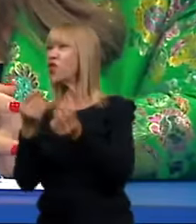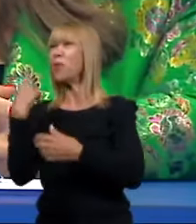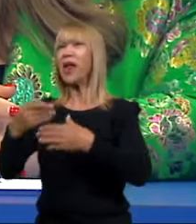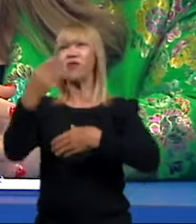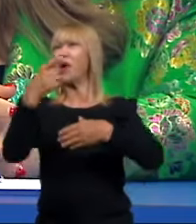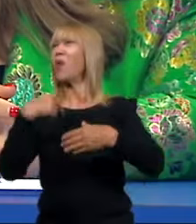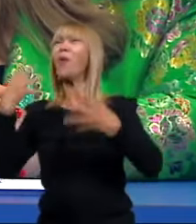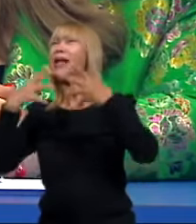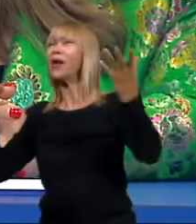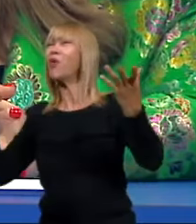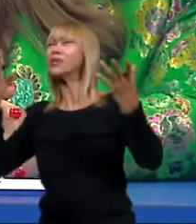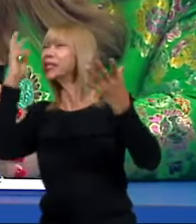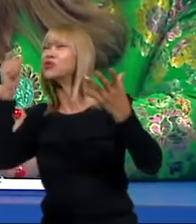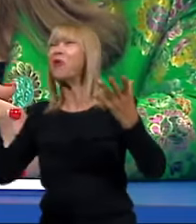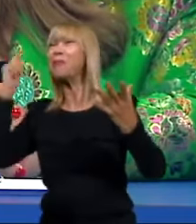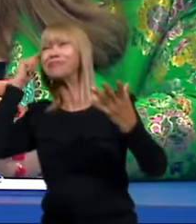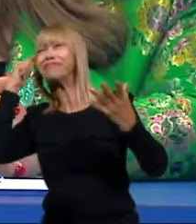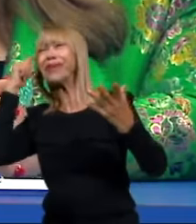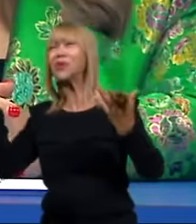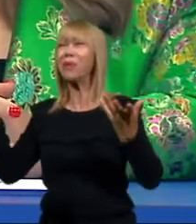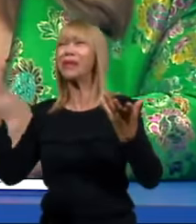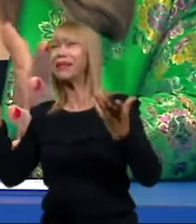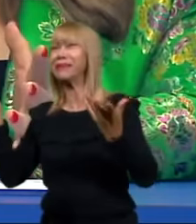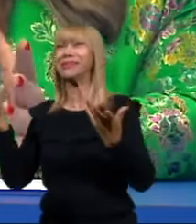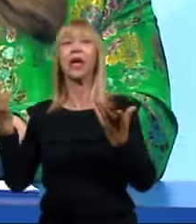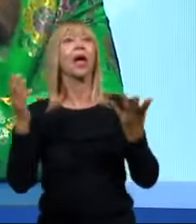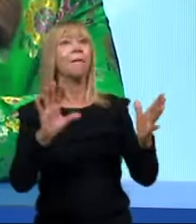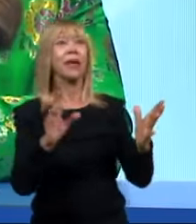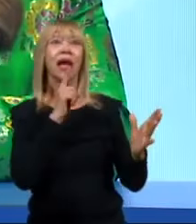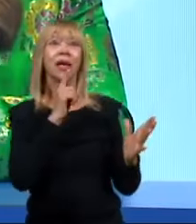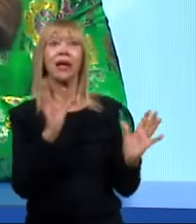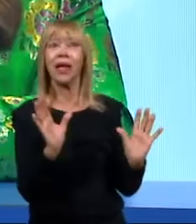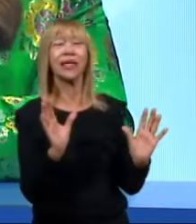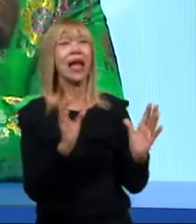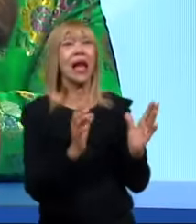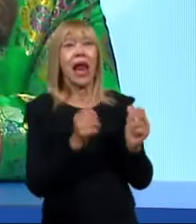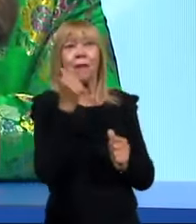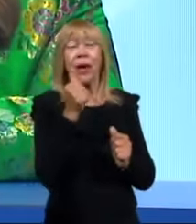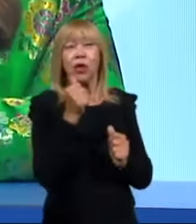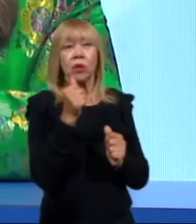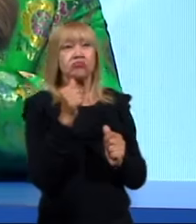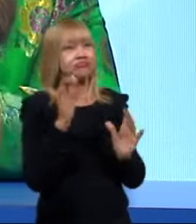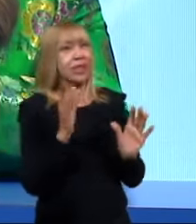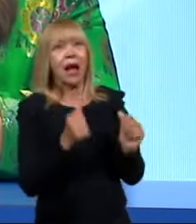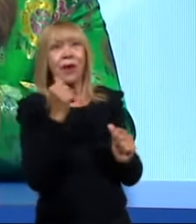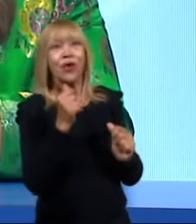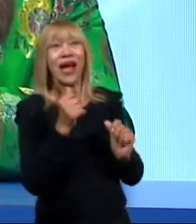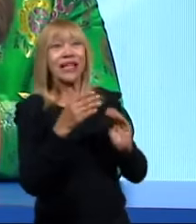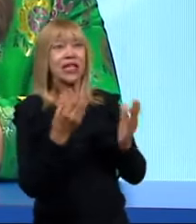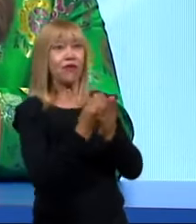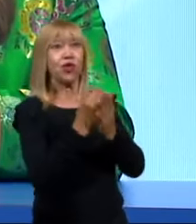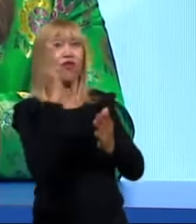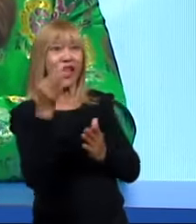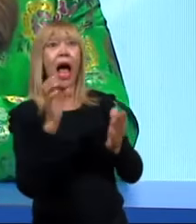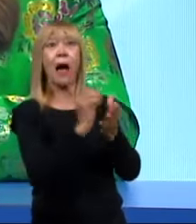frontera o cualquier otra locura que se le pueda ocurrir a ese señor? Mira, la realidad es que la mayor cantidad, irónicamente, la mayor cantidad de fondos